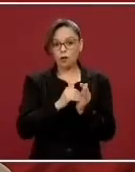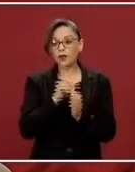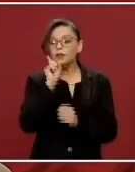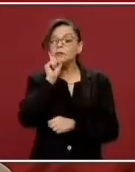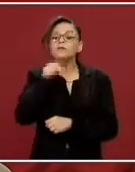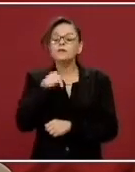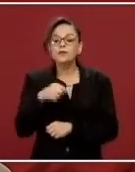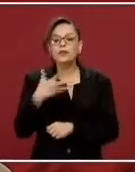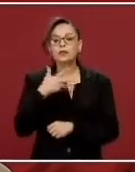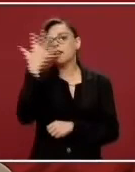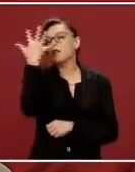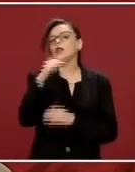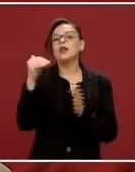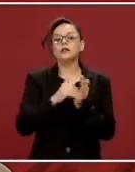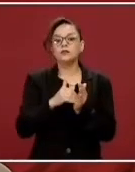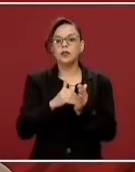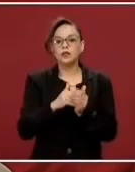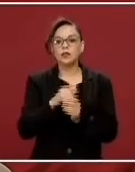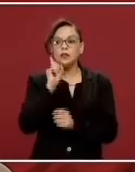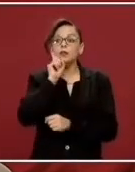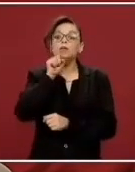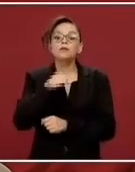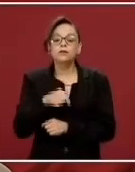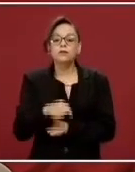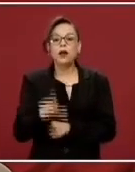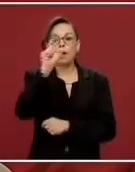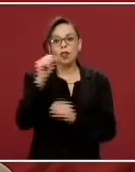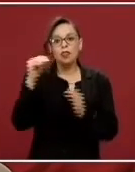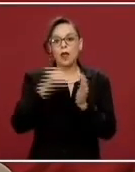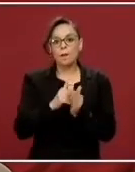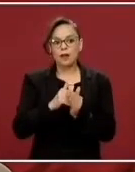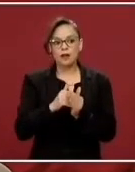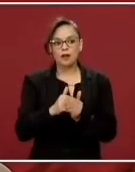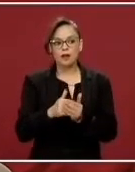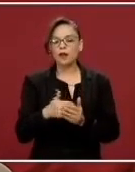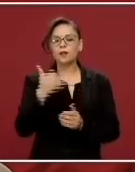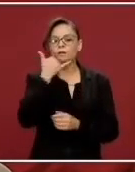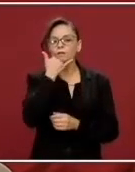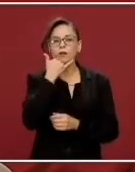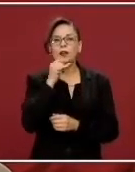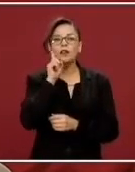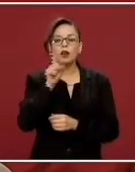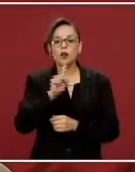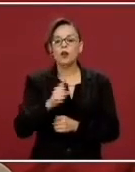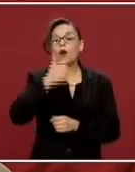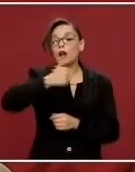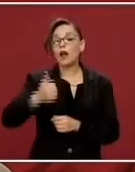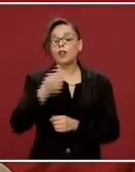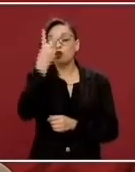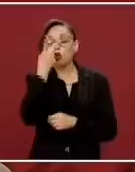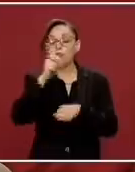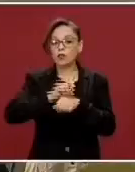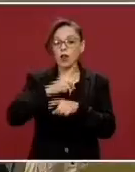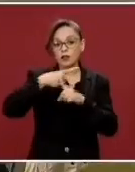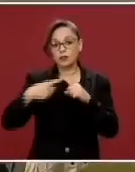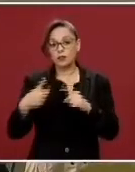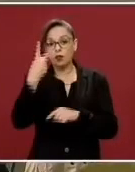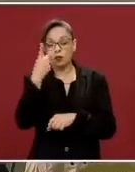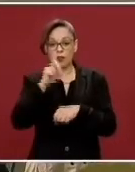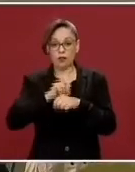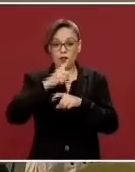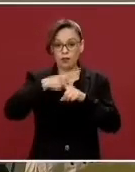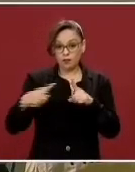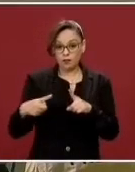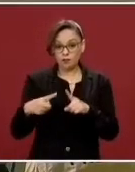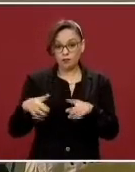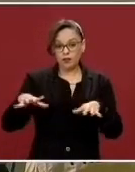10,000 casos y al día siguiente tiene 20,000 casos. Perdón, no al día siguiente, cada 2 días y medio pasa de 5,000